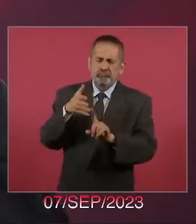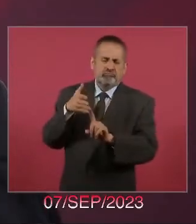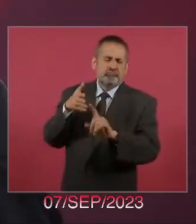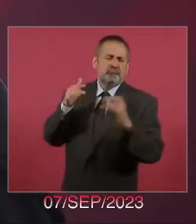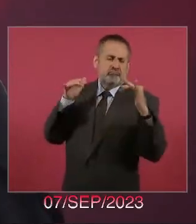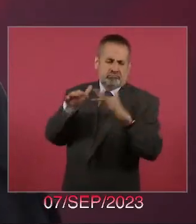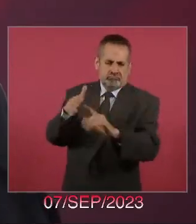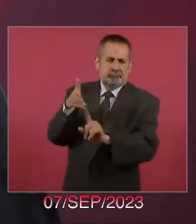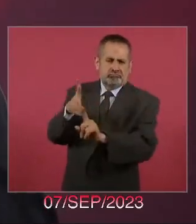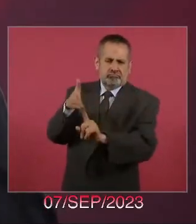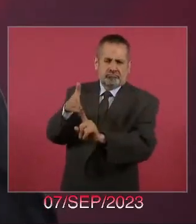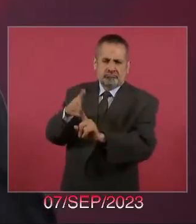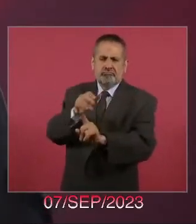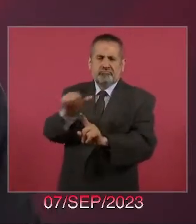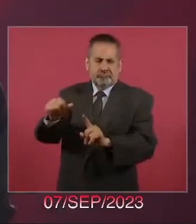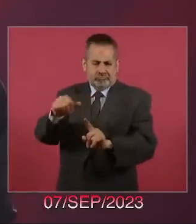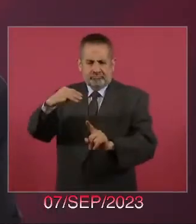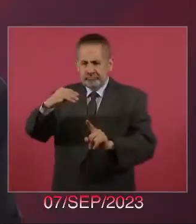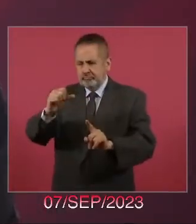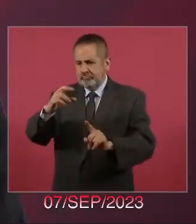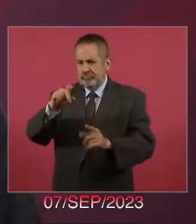O sea,